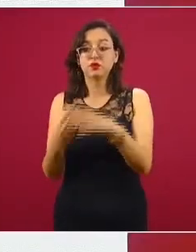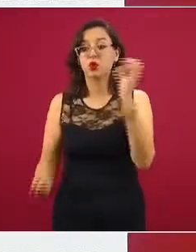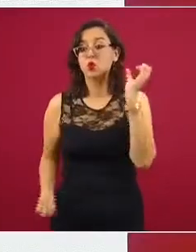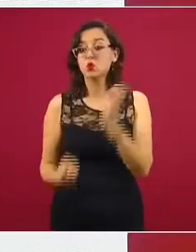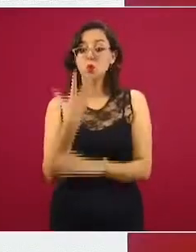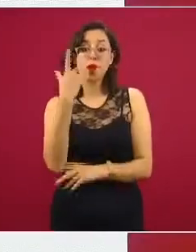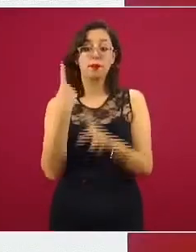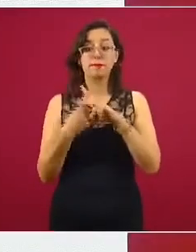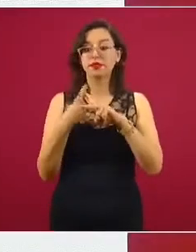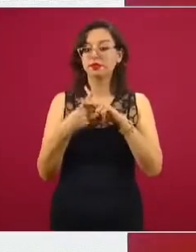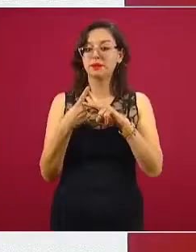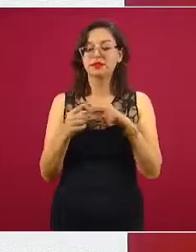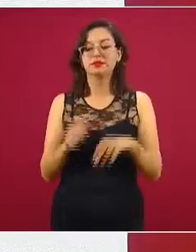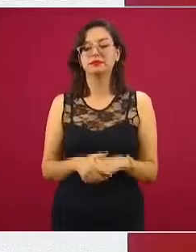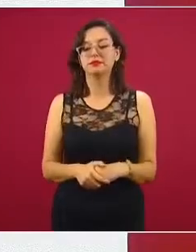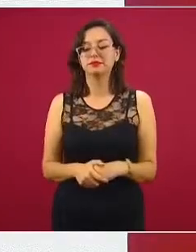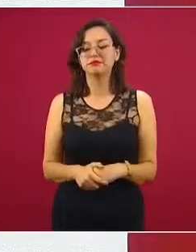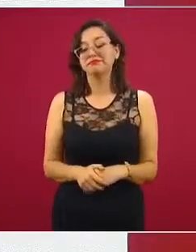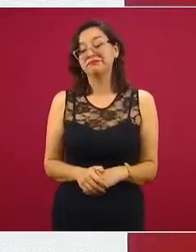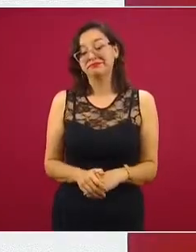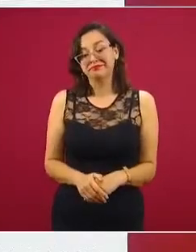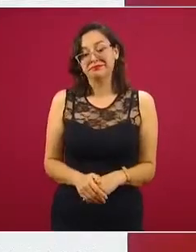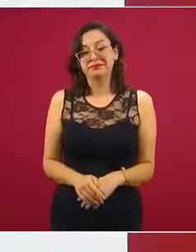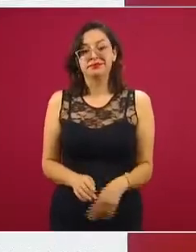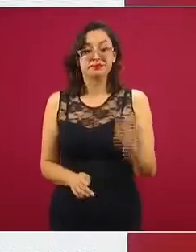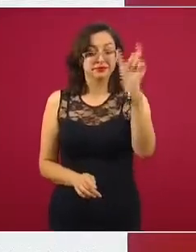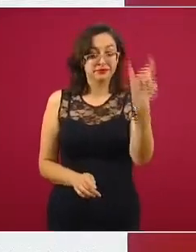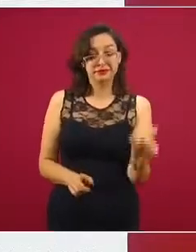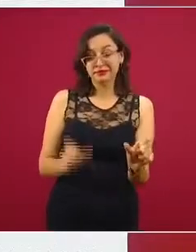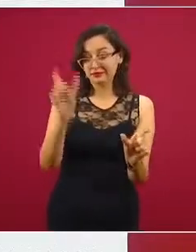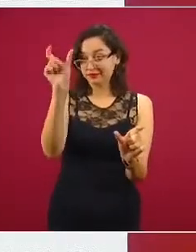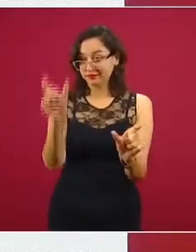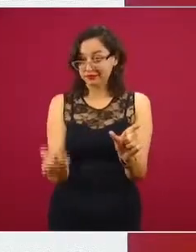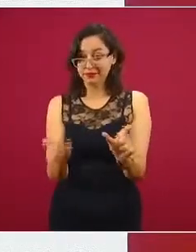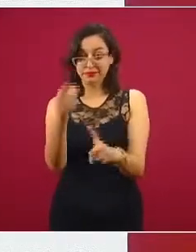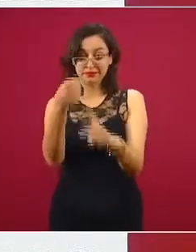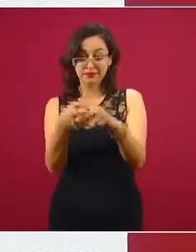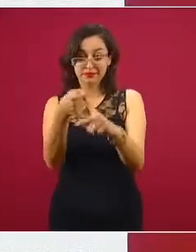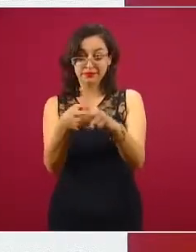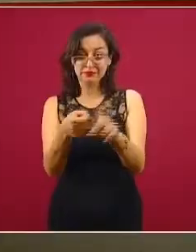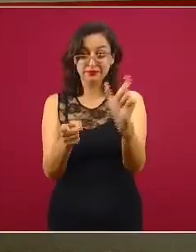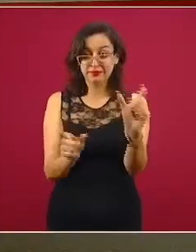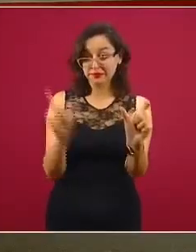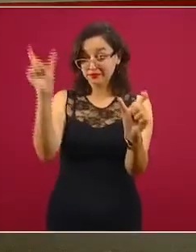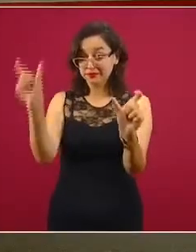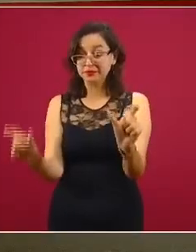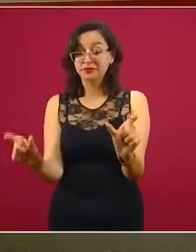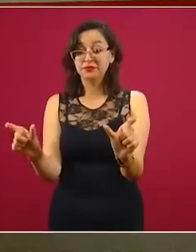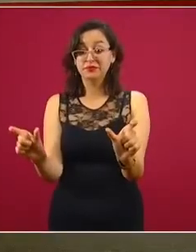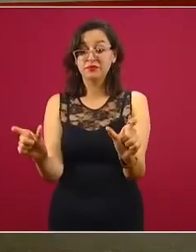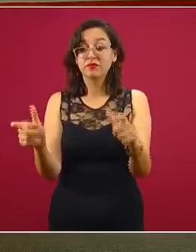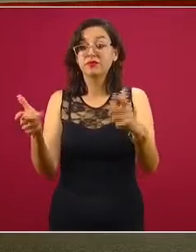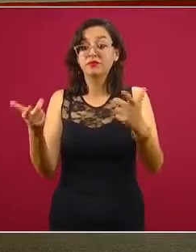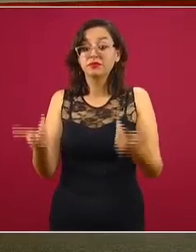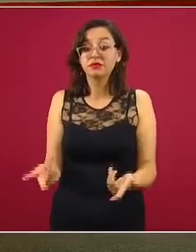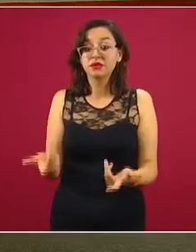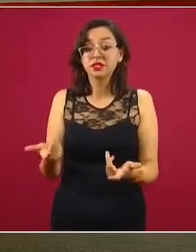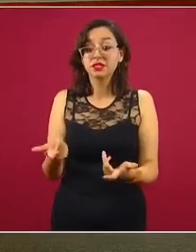aritméticas. Este proceso de estas dos columnas, de esta y esta, se hace de una